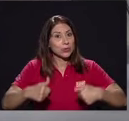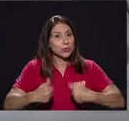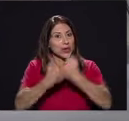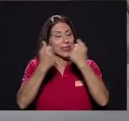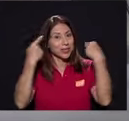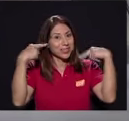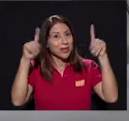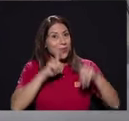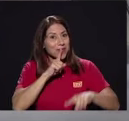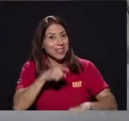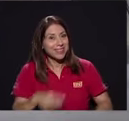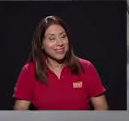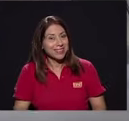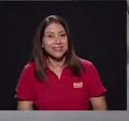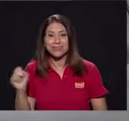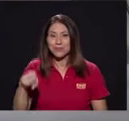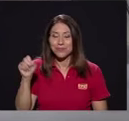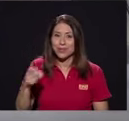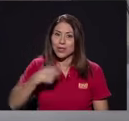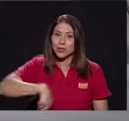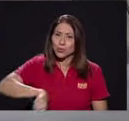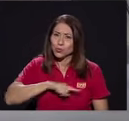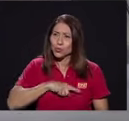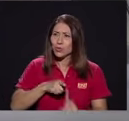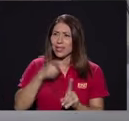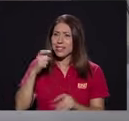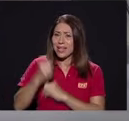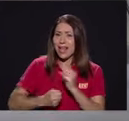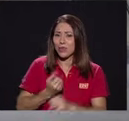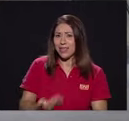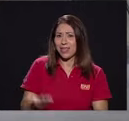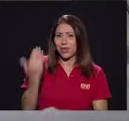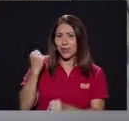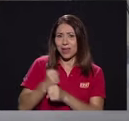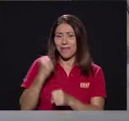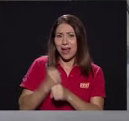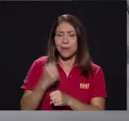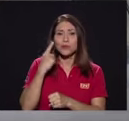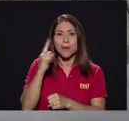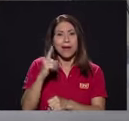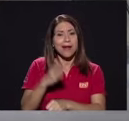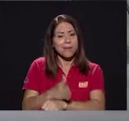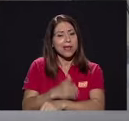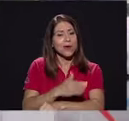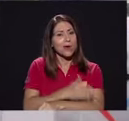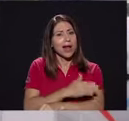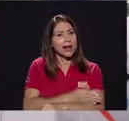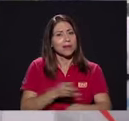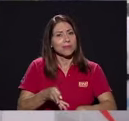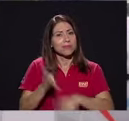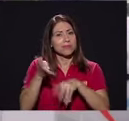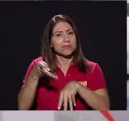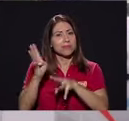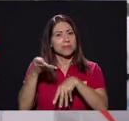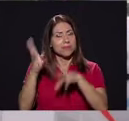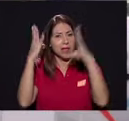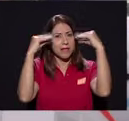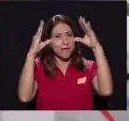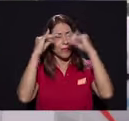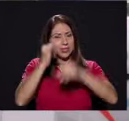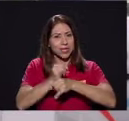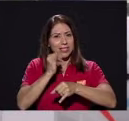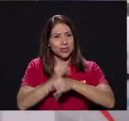Claro. lograr lo que se logró, ¿no es así? Por supuesto. Trabajamos desde el año anterior en mejorar la disposición de información institucional para toda